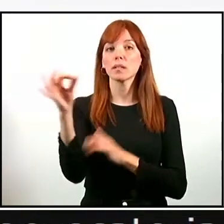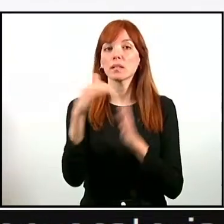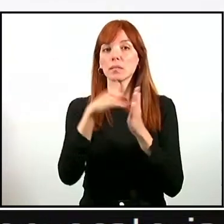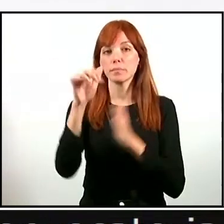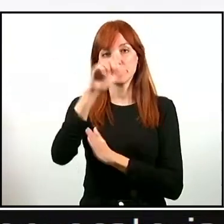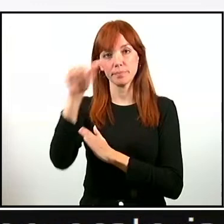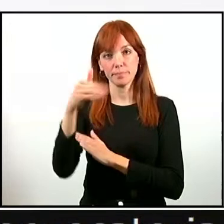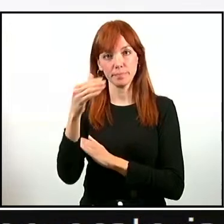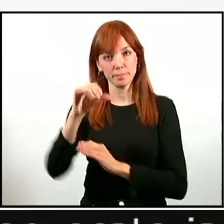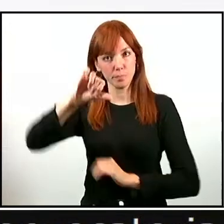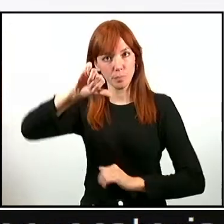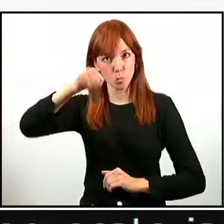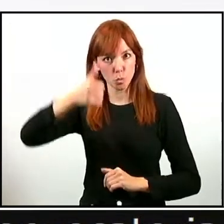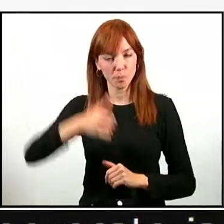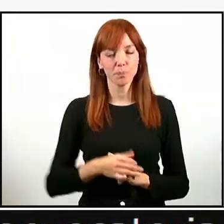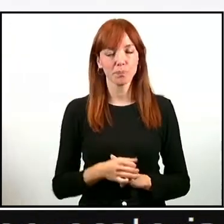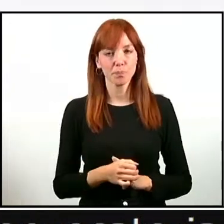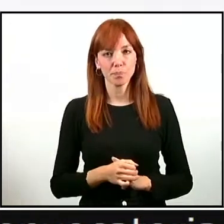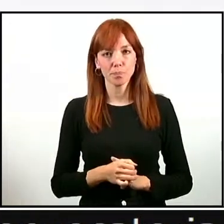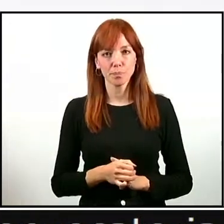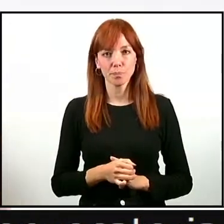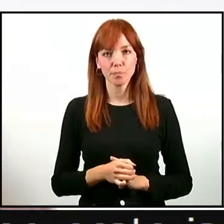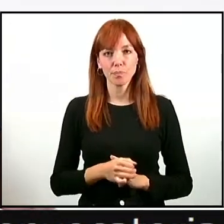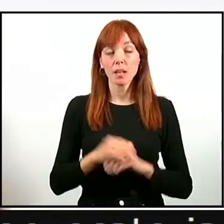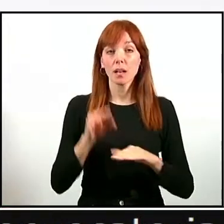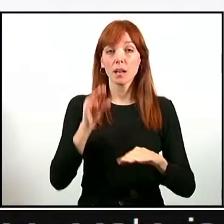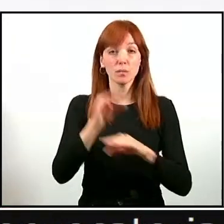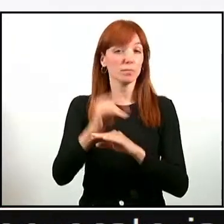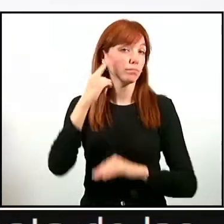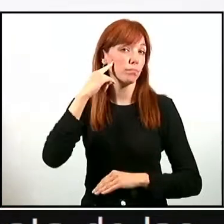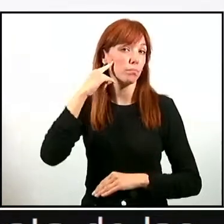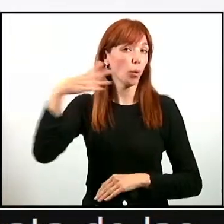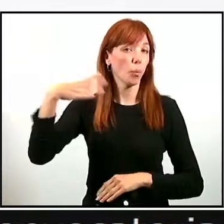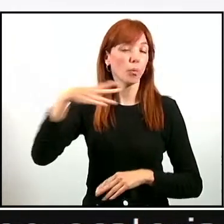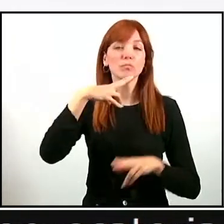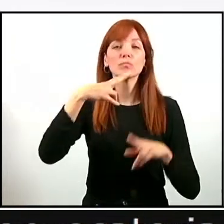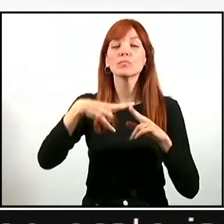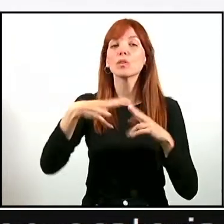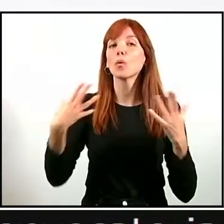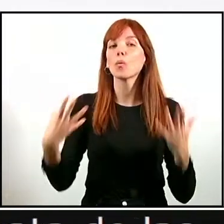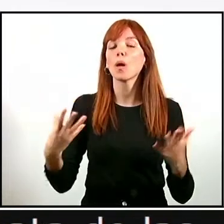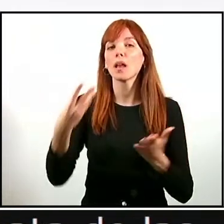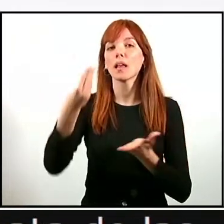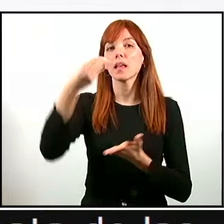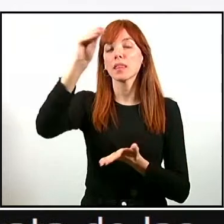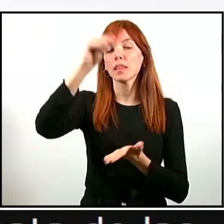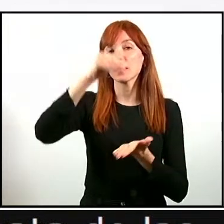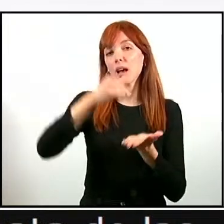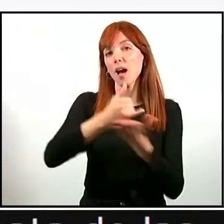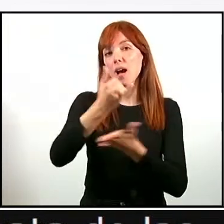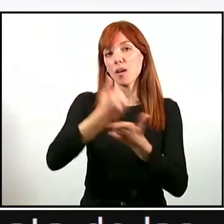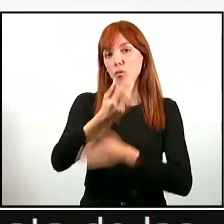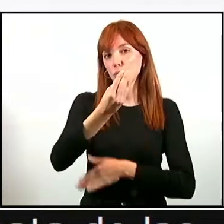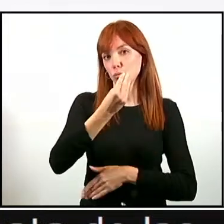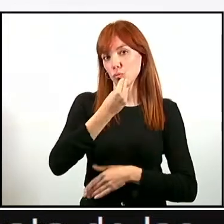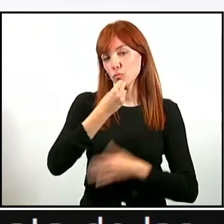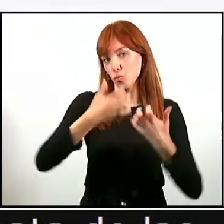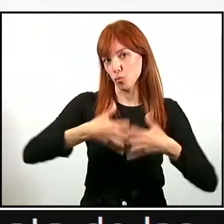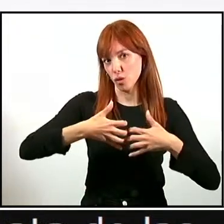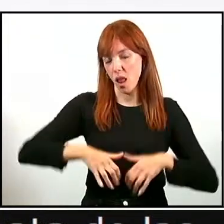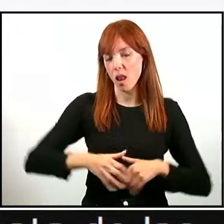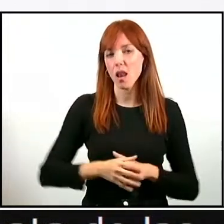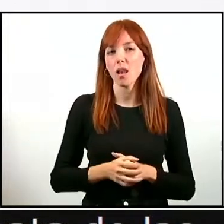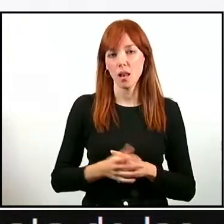euros. Se trata de las ayudas conocidas popularmente como incentivos agroindustriales y se encuentran dentro de